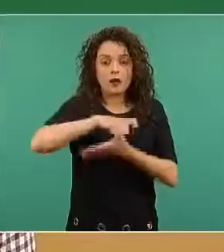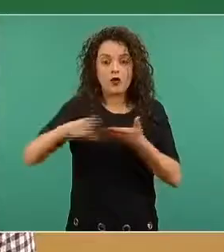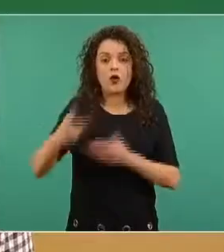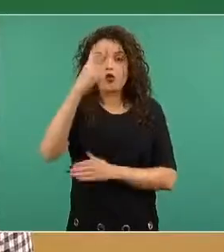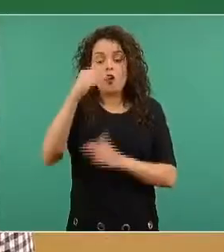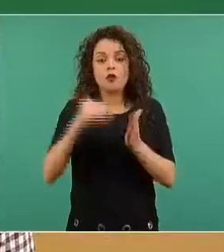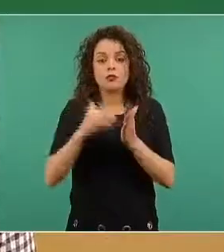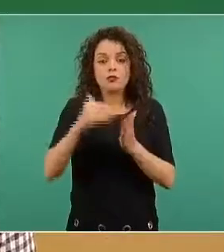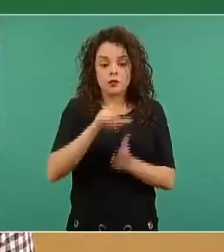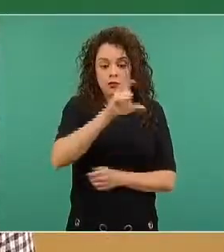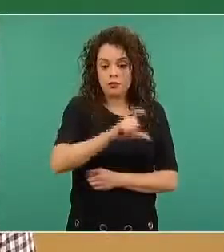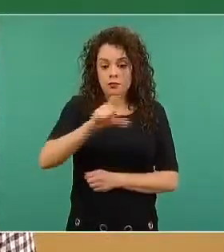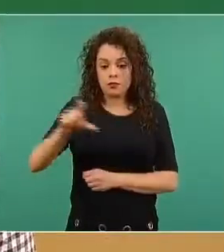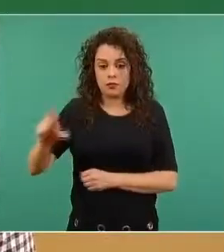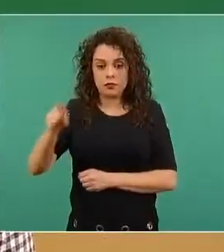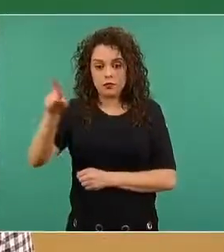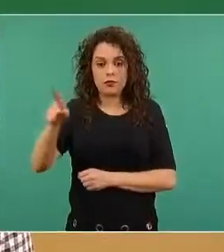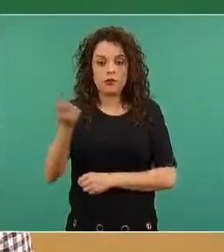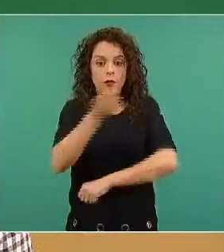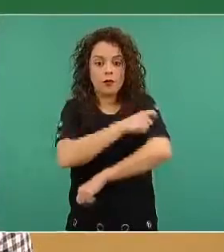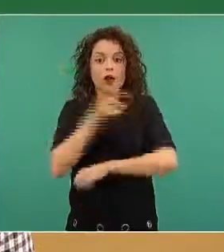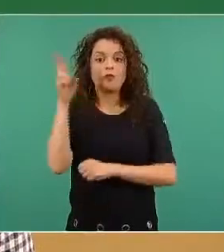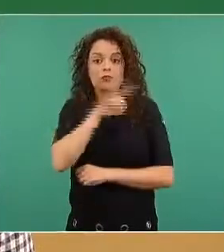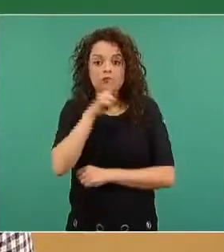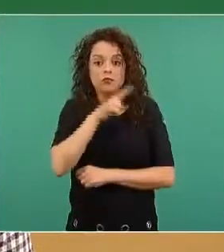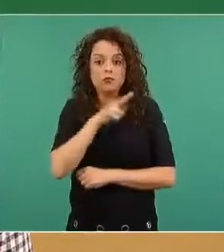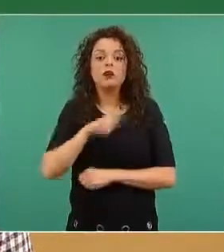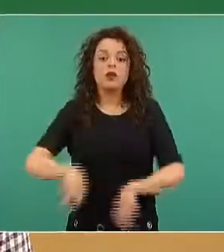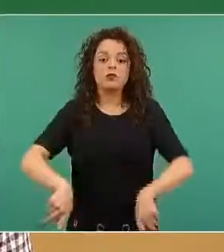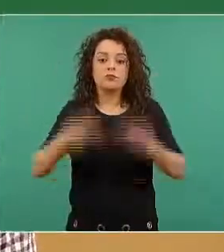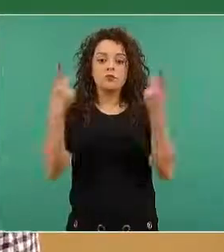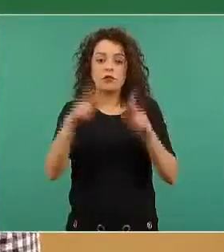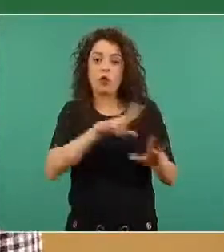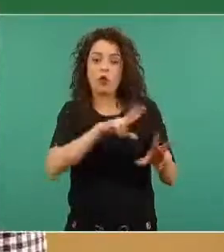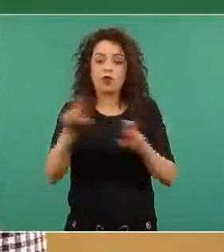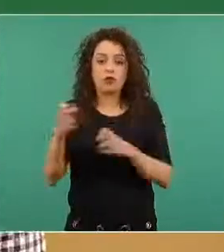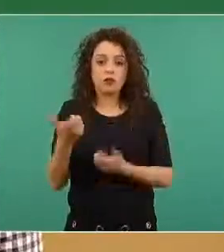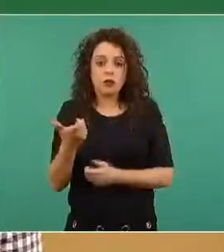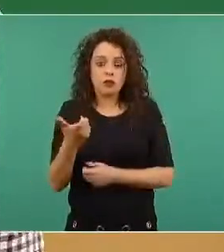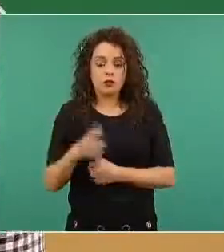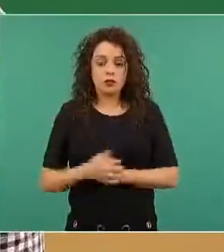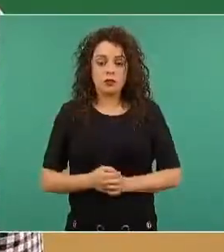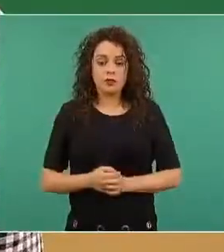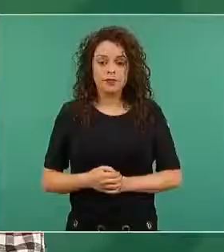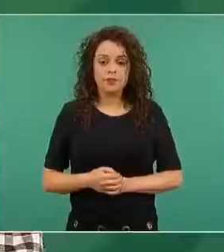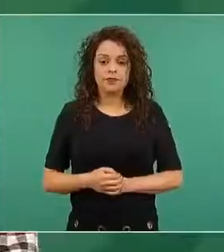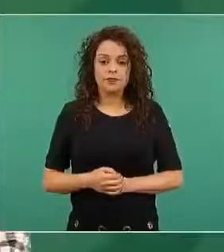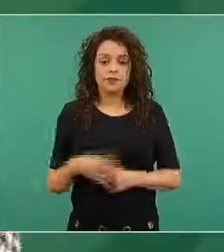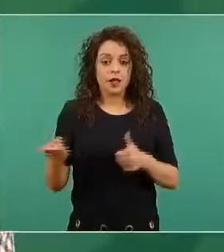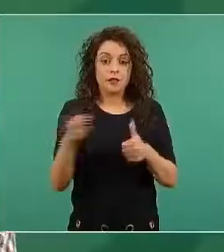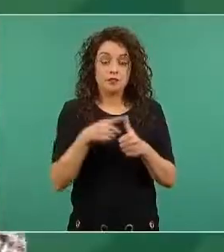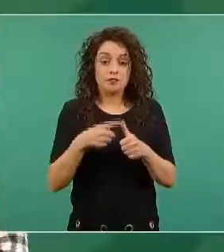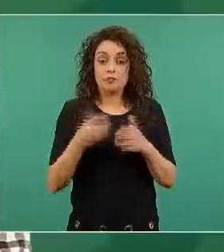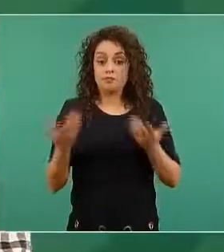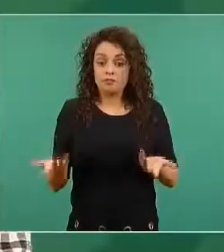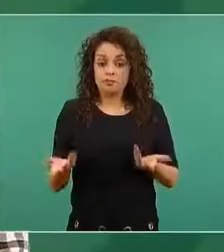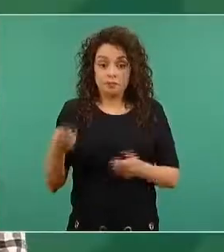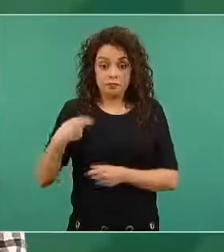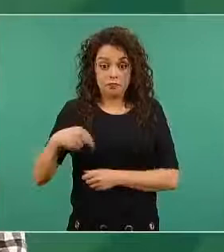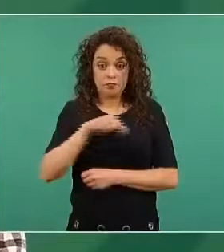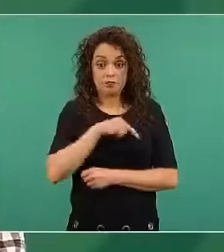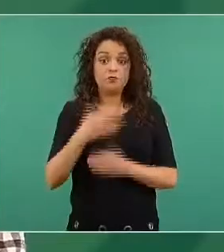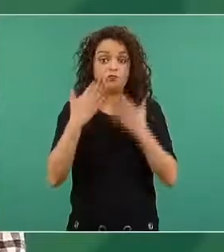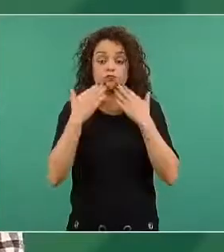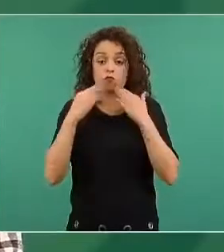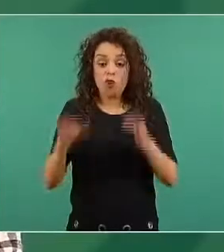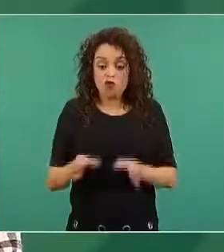de dosis de Sputnik V y venderla a 800 pesos. Primero, no tenemos ninguna presentación